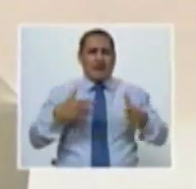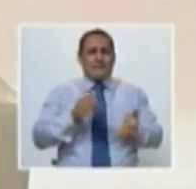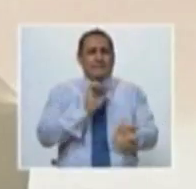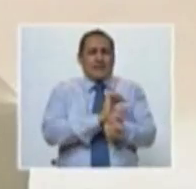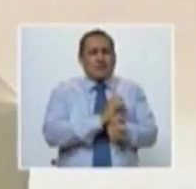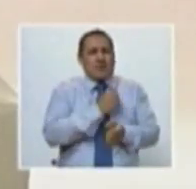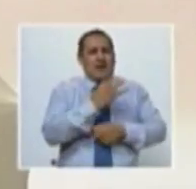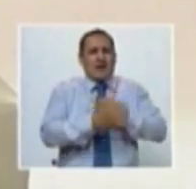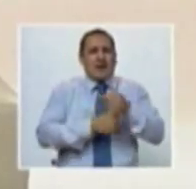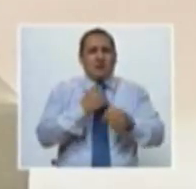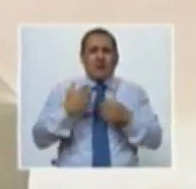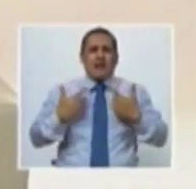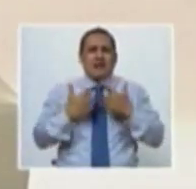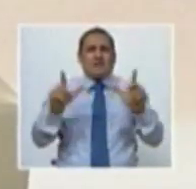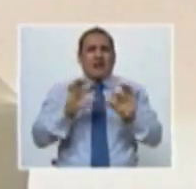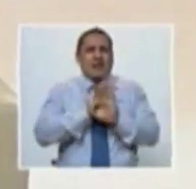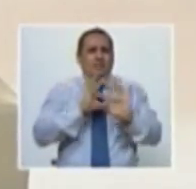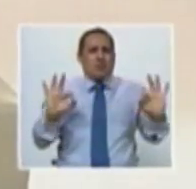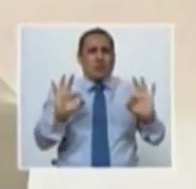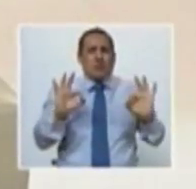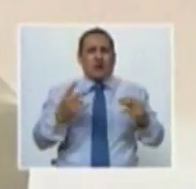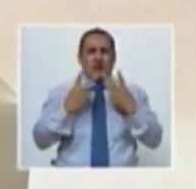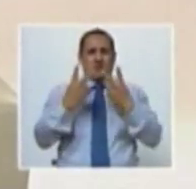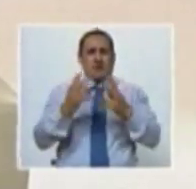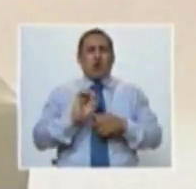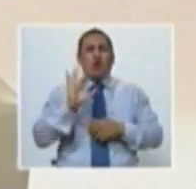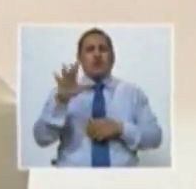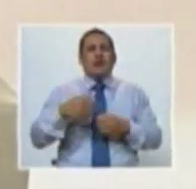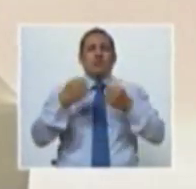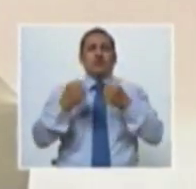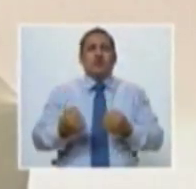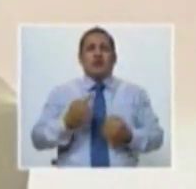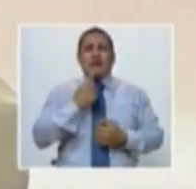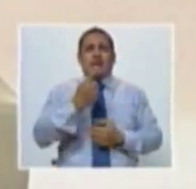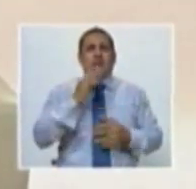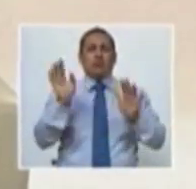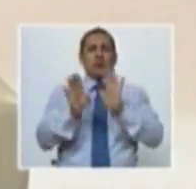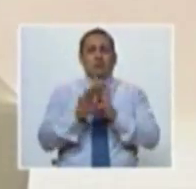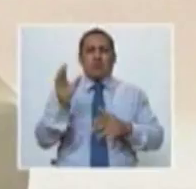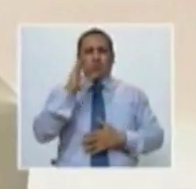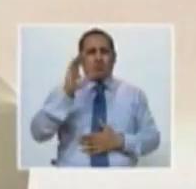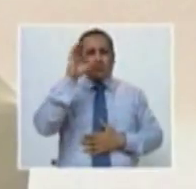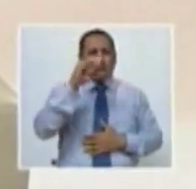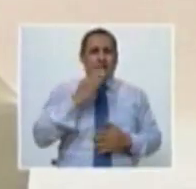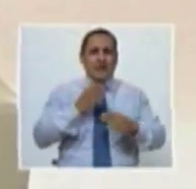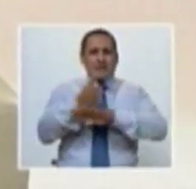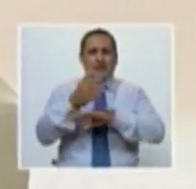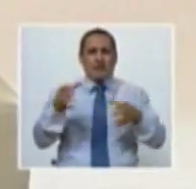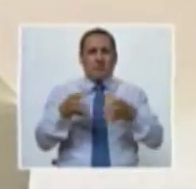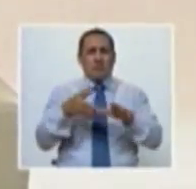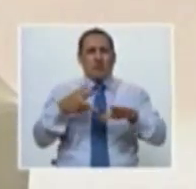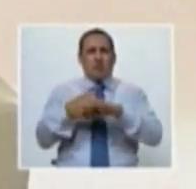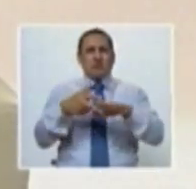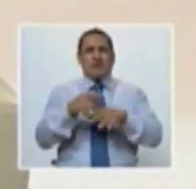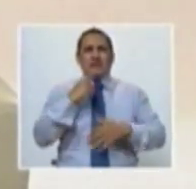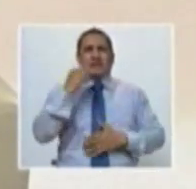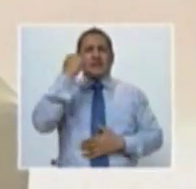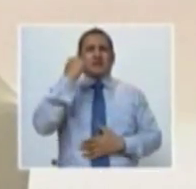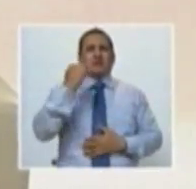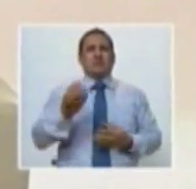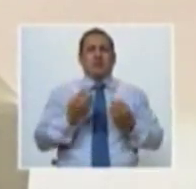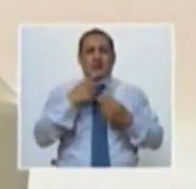sociedad, y por otro lado, la otra posición es que encuentra asidero en esta restricción de derechos,